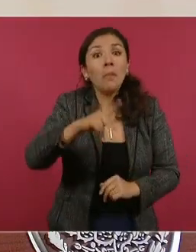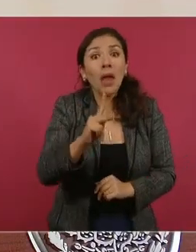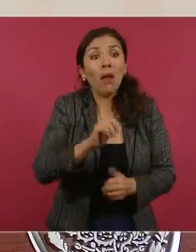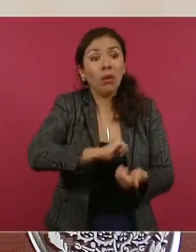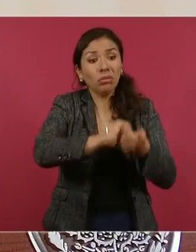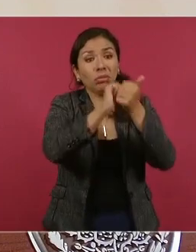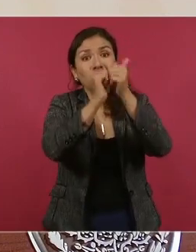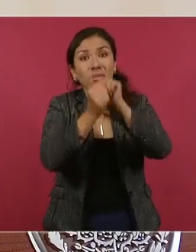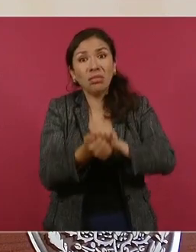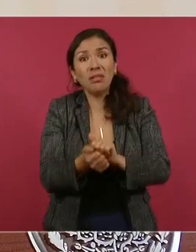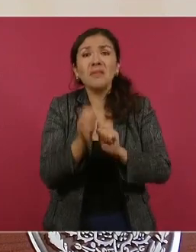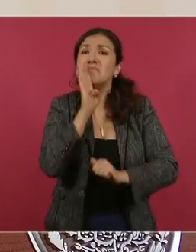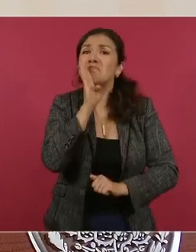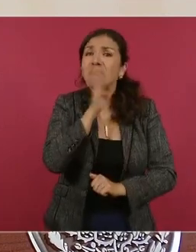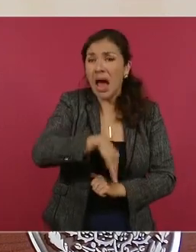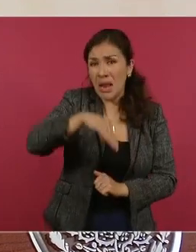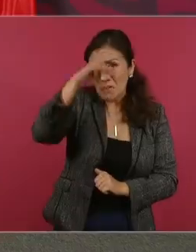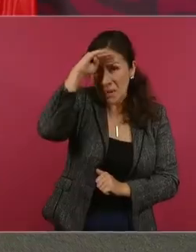lo irracional.